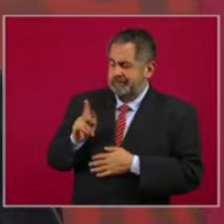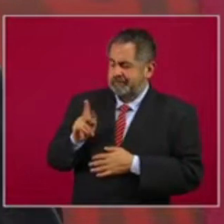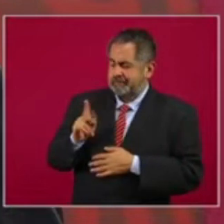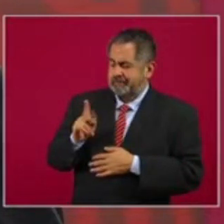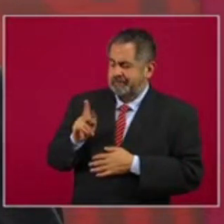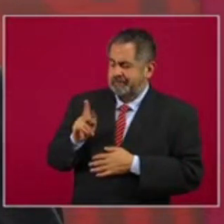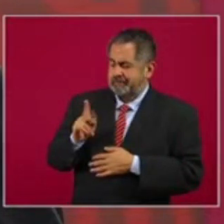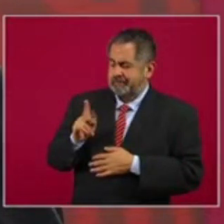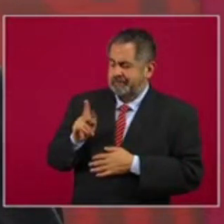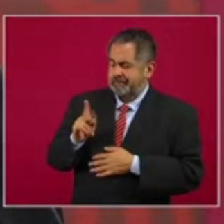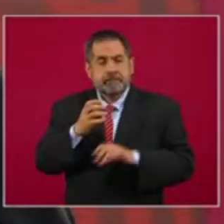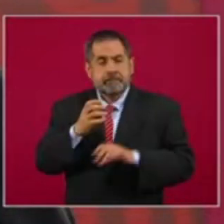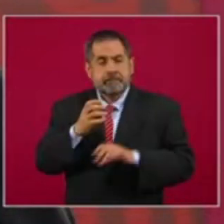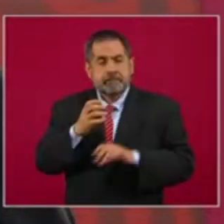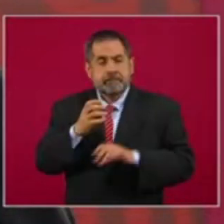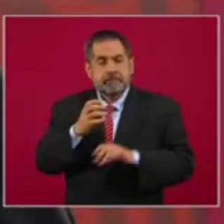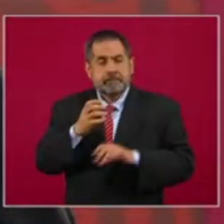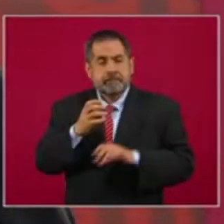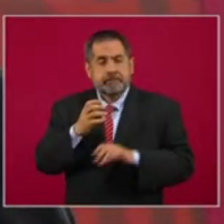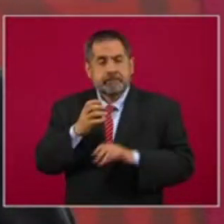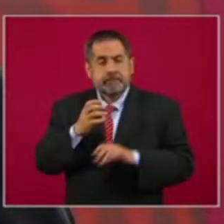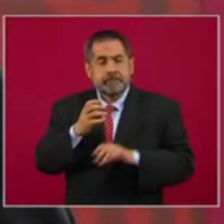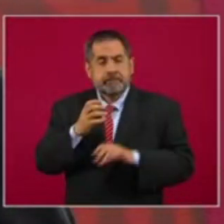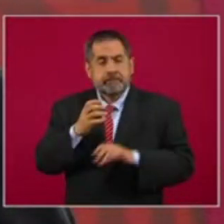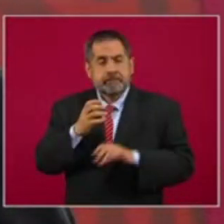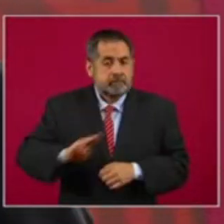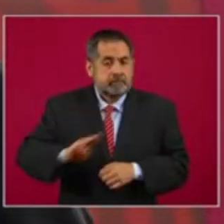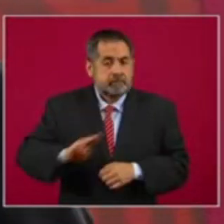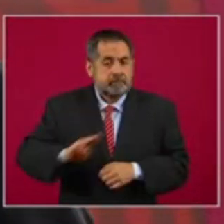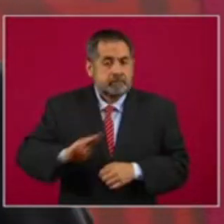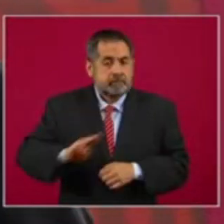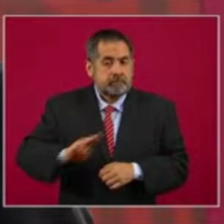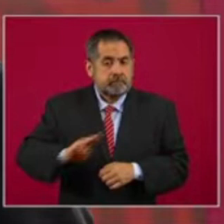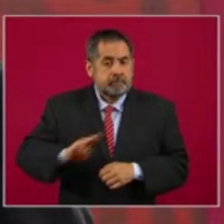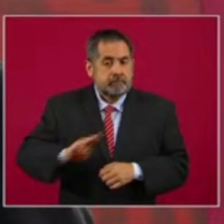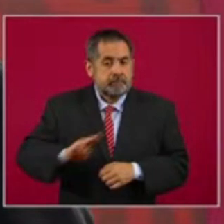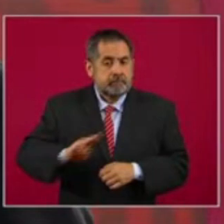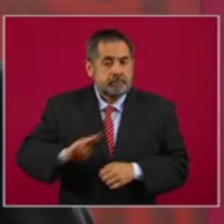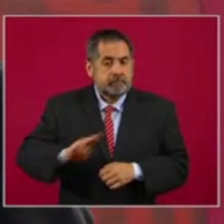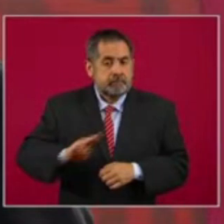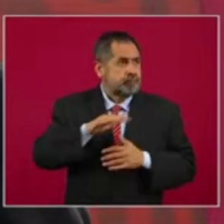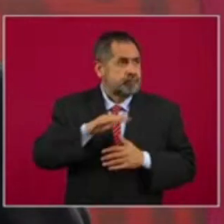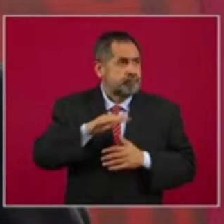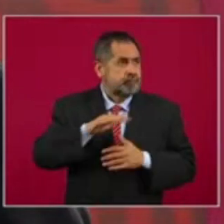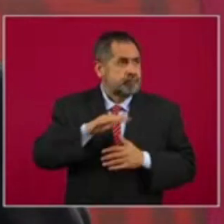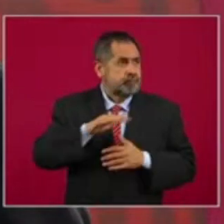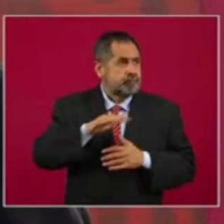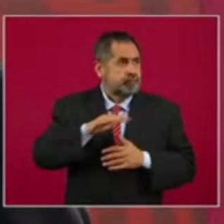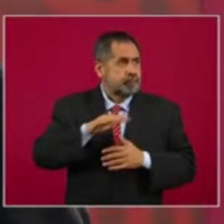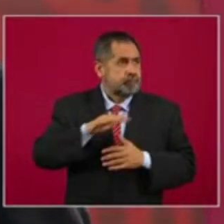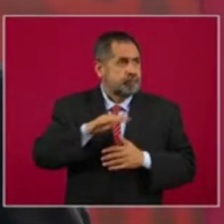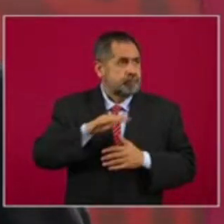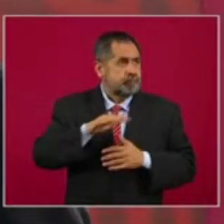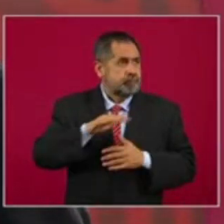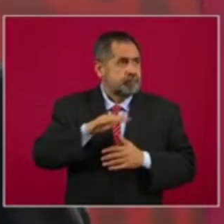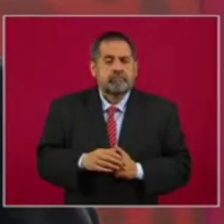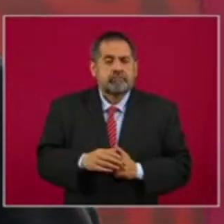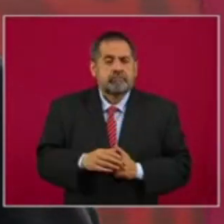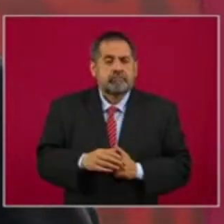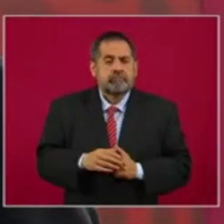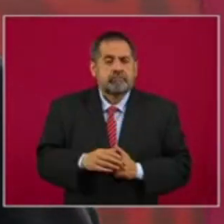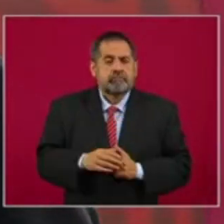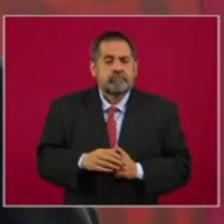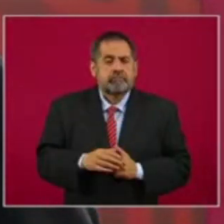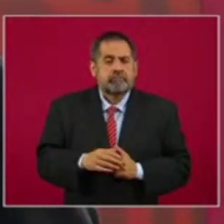en los estados, en los municipios, las ciudades de las